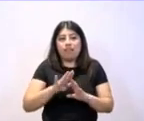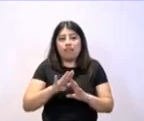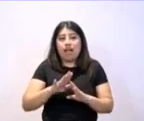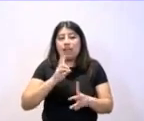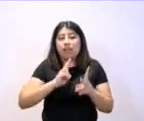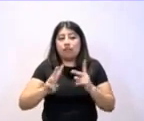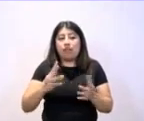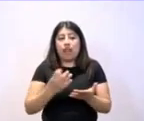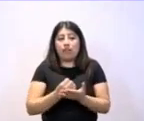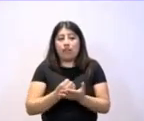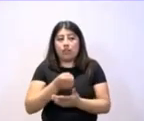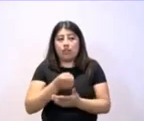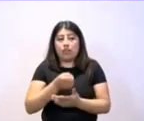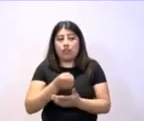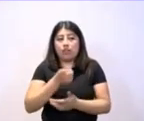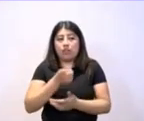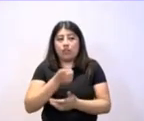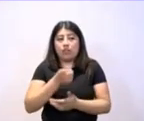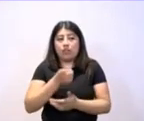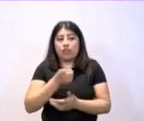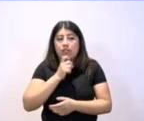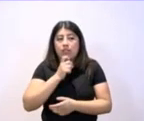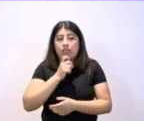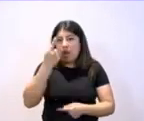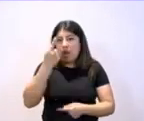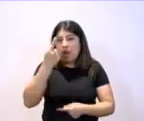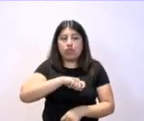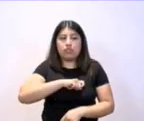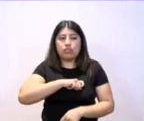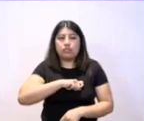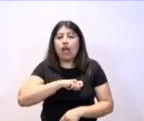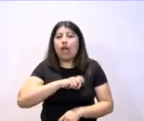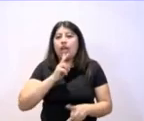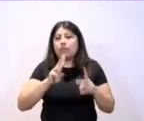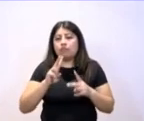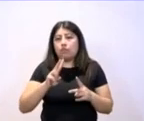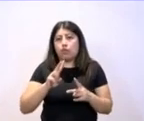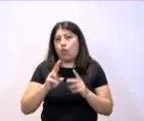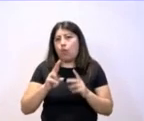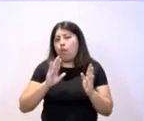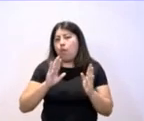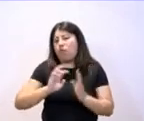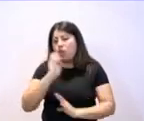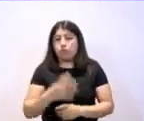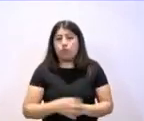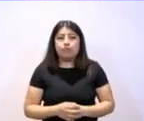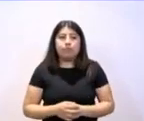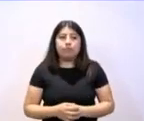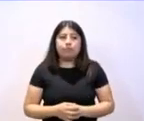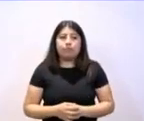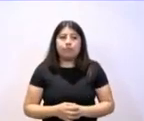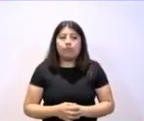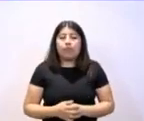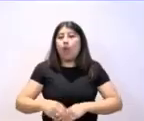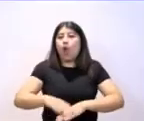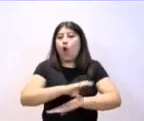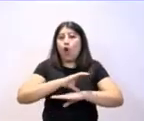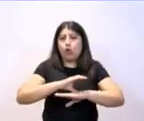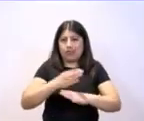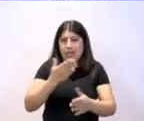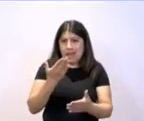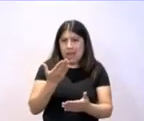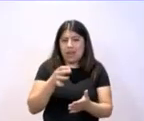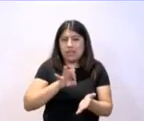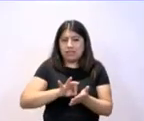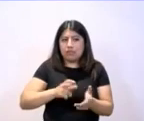Pero no se preocupe, de lo de los presupuestos del Gobierno de España le contestaré en otra ocasión. Pida usted que le nombren consejera de